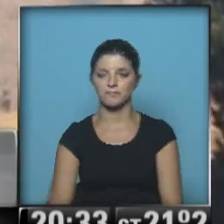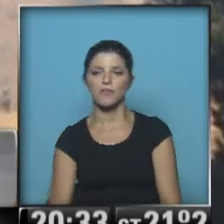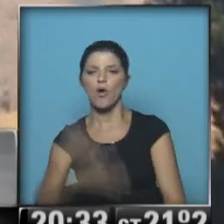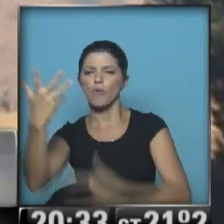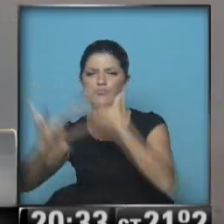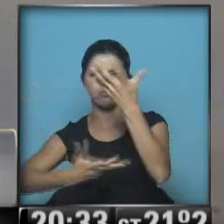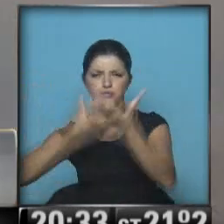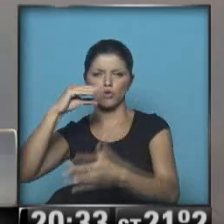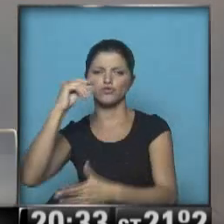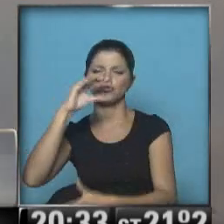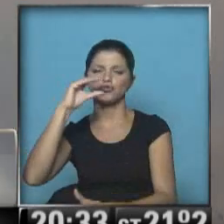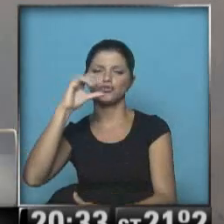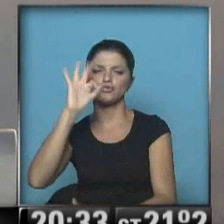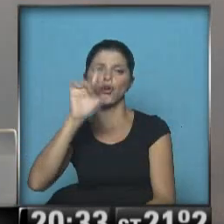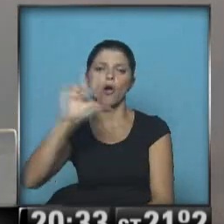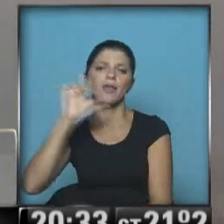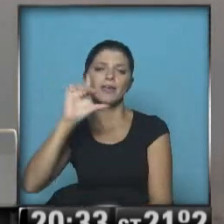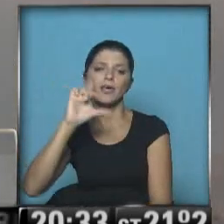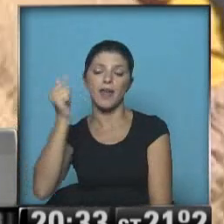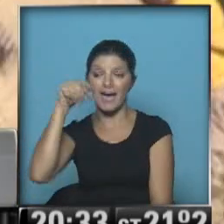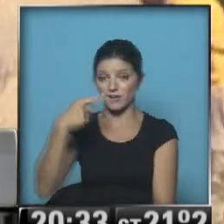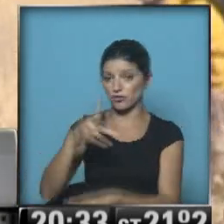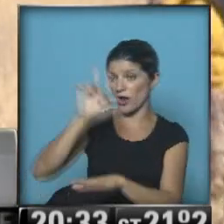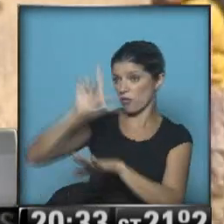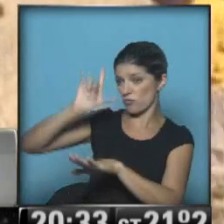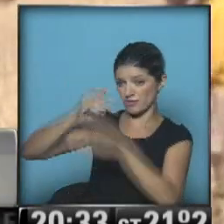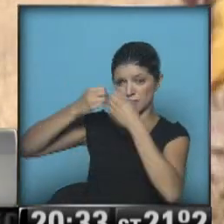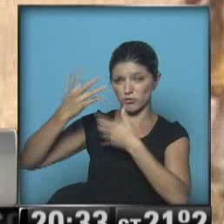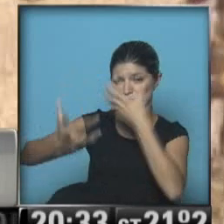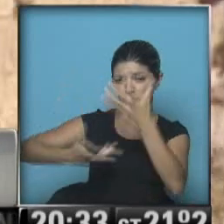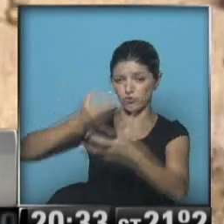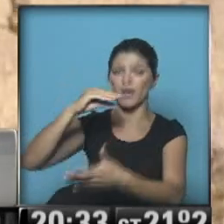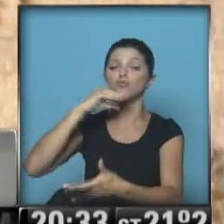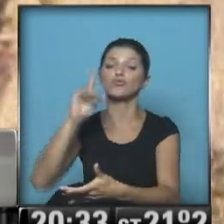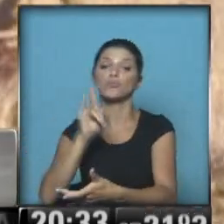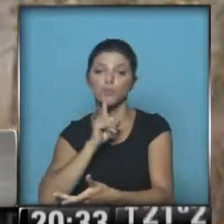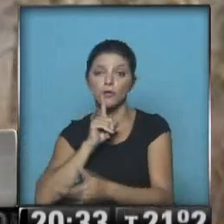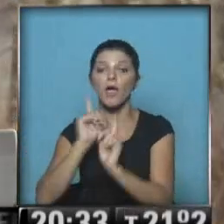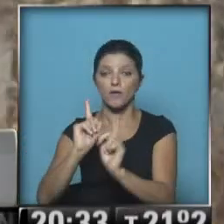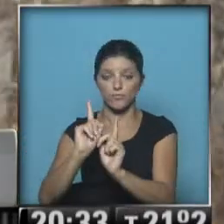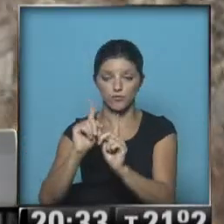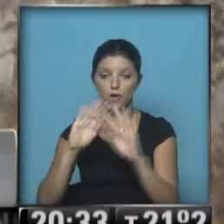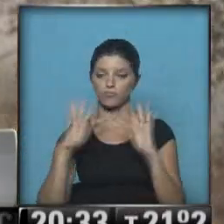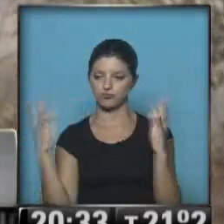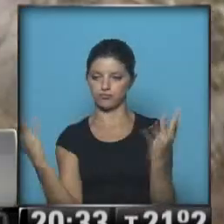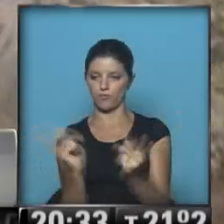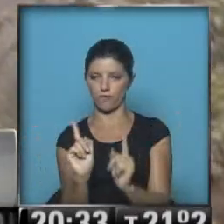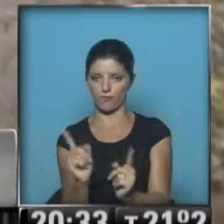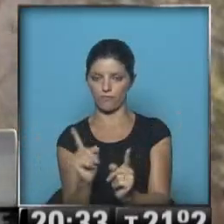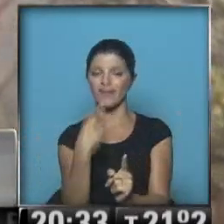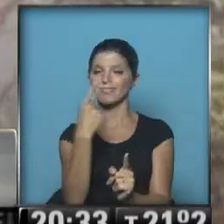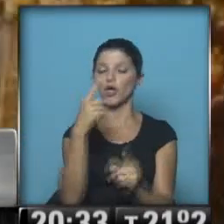Incendio en Cholila. El fuego iniciado el lunes en la localidad chubutense está contenido en su perímetro, informó